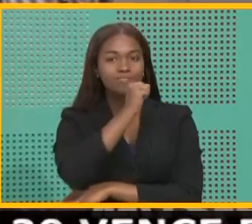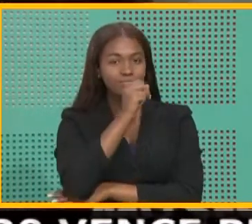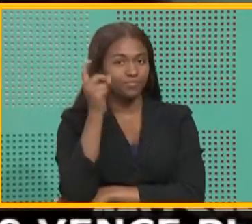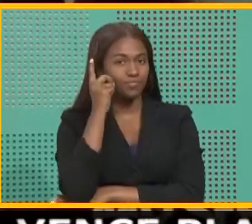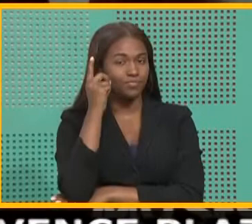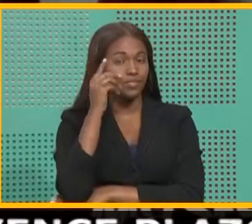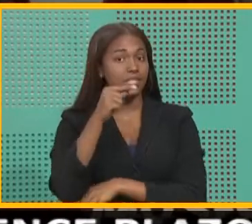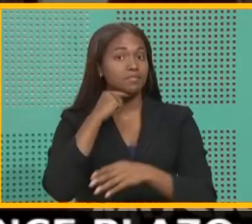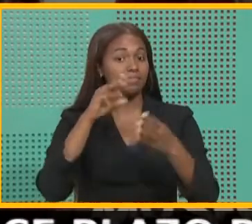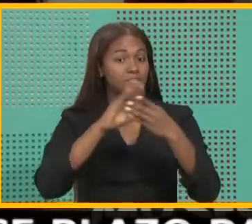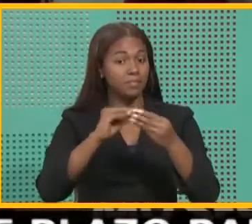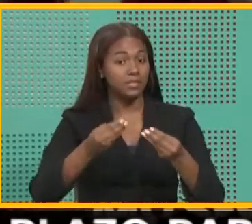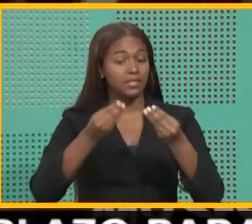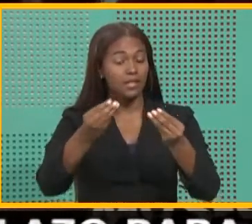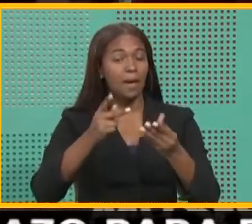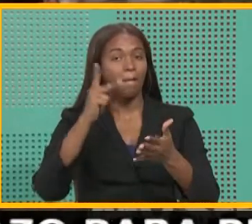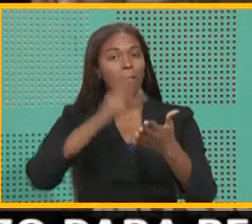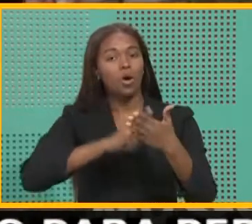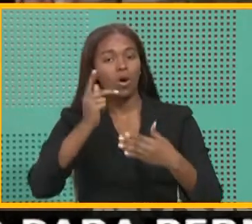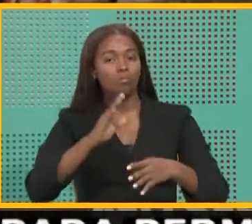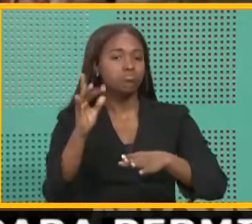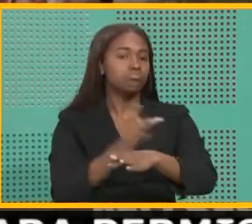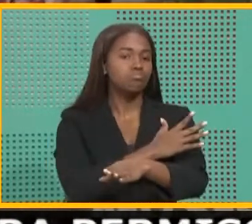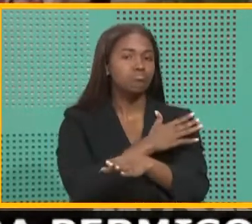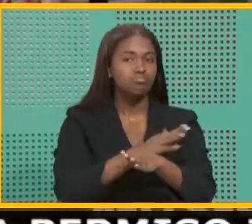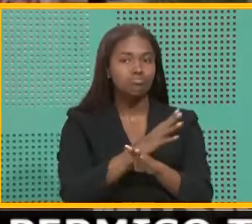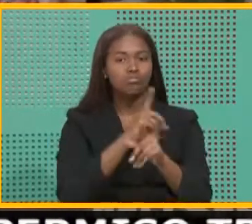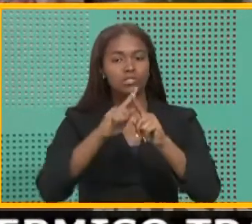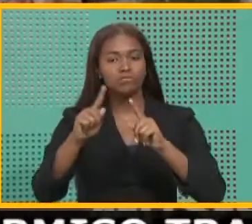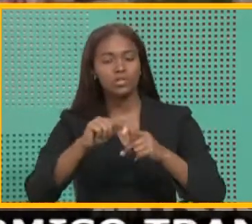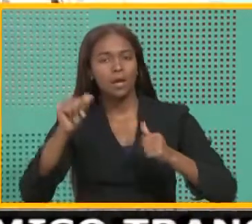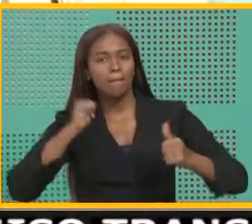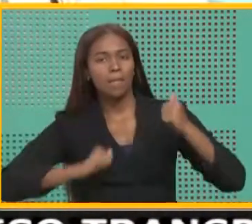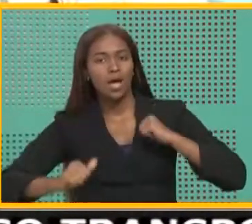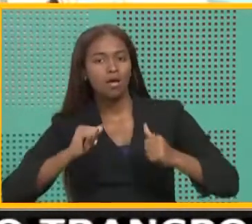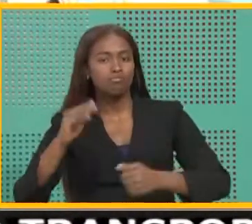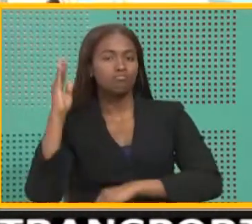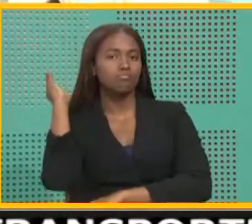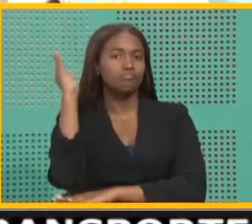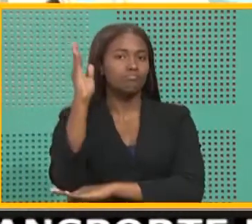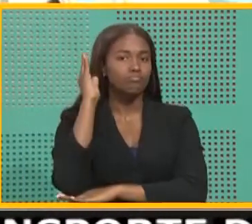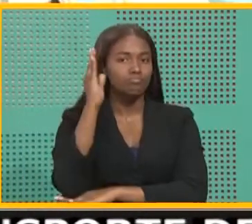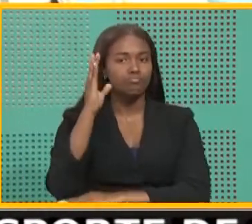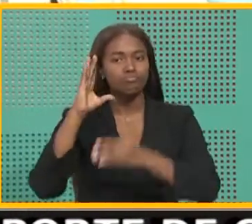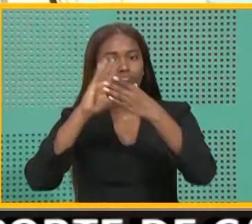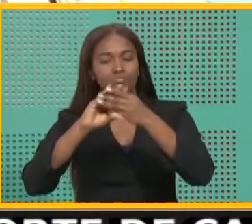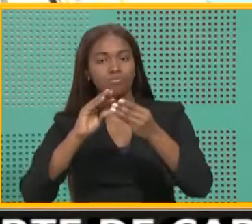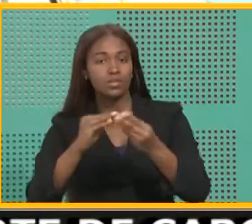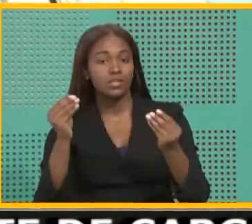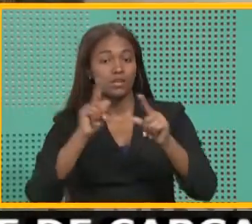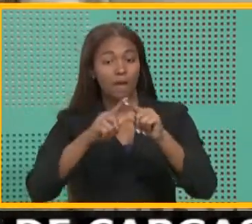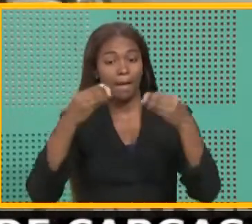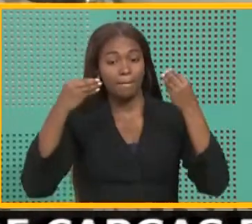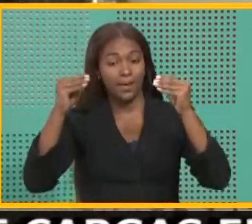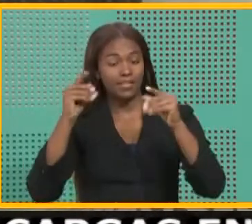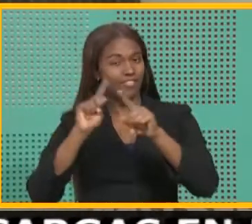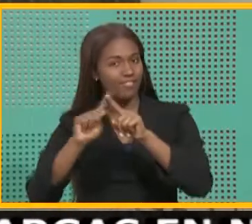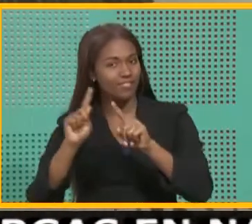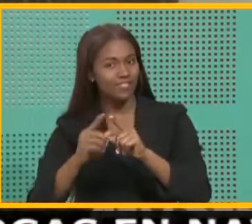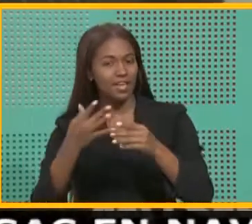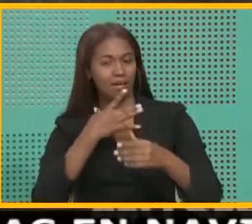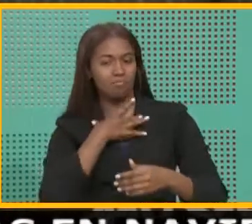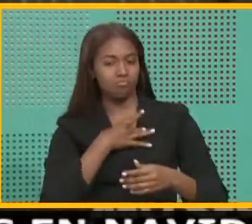día se ofreció un programa de conciertos, presentaciones teatrales, conferencias, exposición y venta de artesanía y